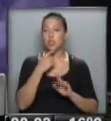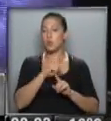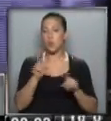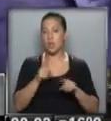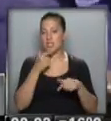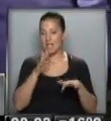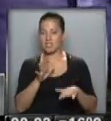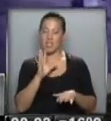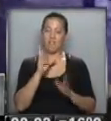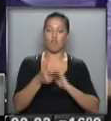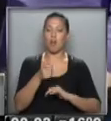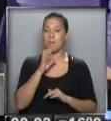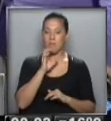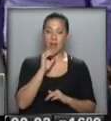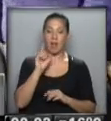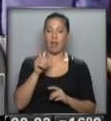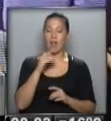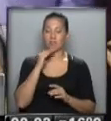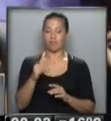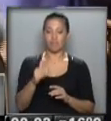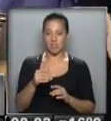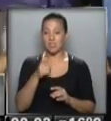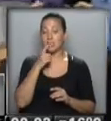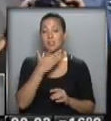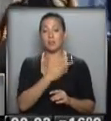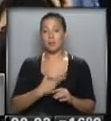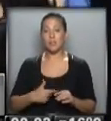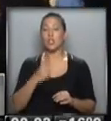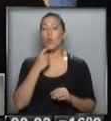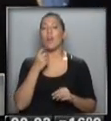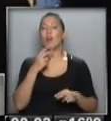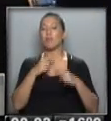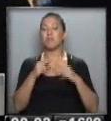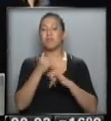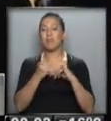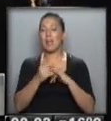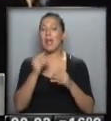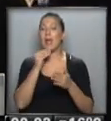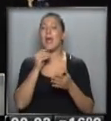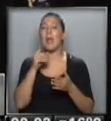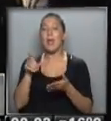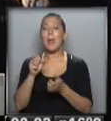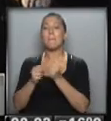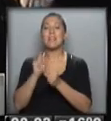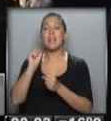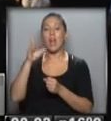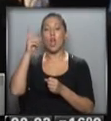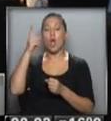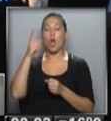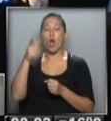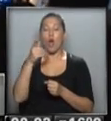así comentó irónico sobre el tema El mandatario fue consultado al salir de un almuerzo con empresarios brasileños en punta del este